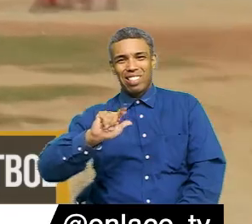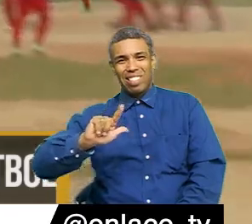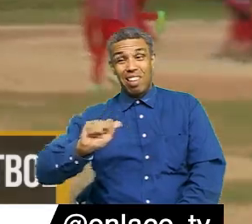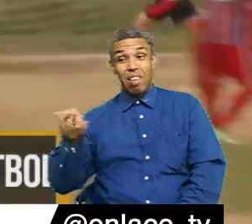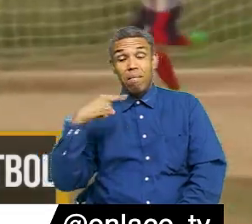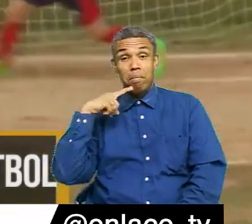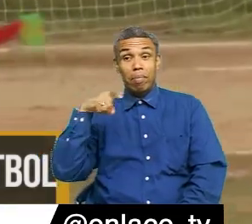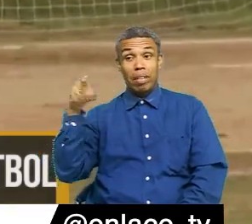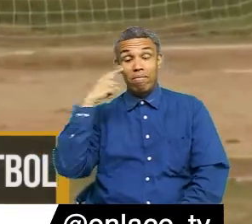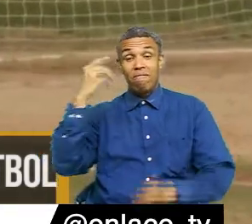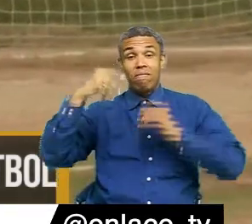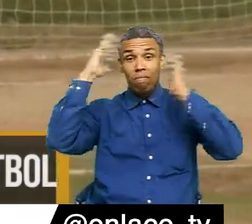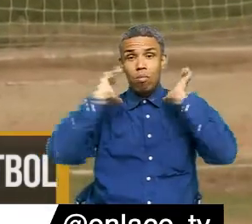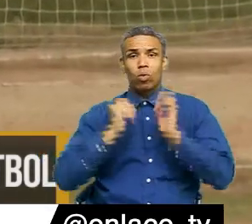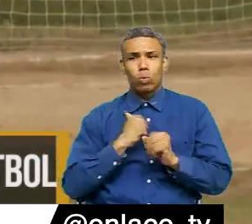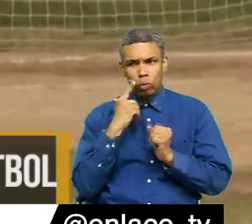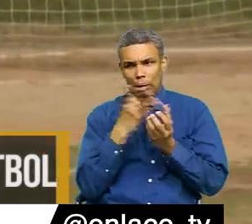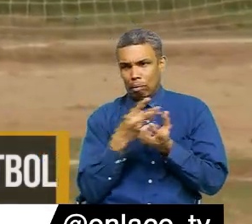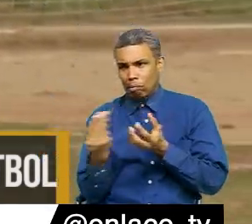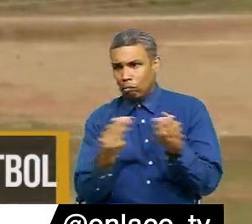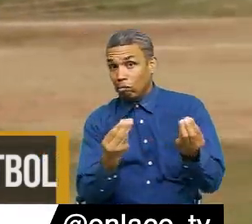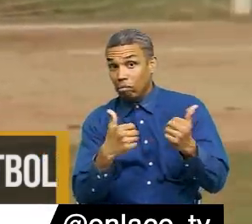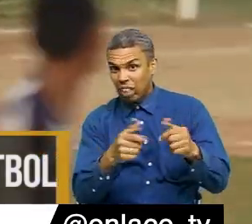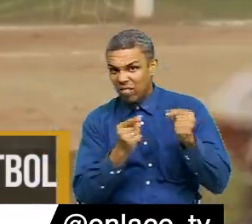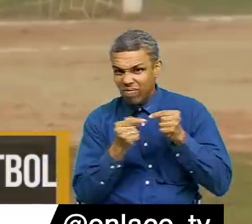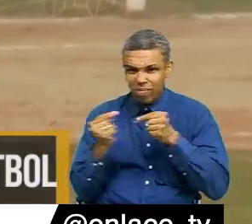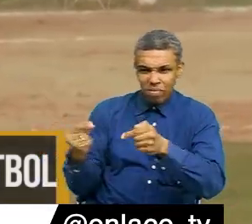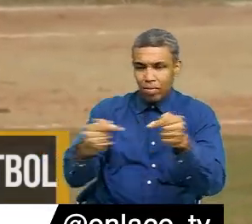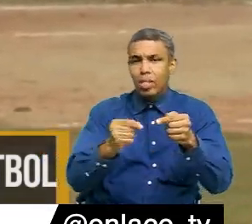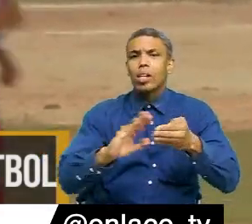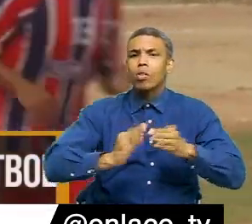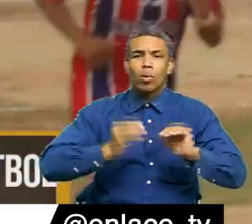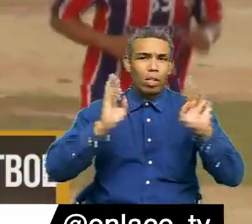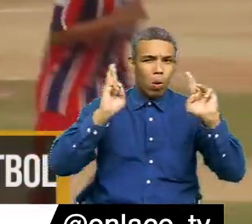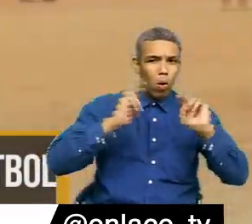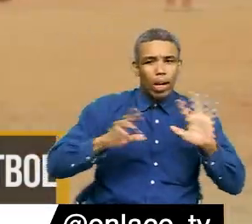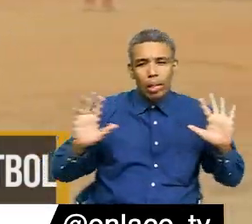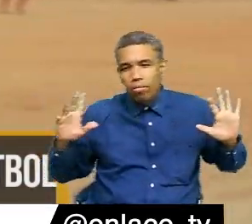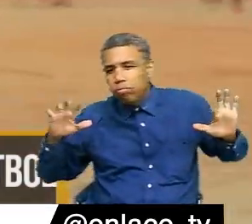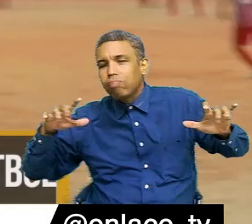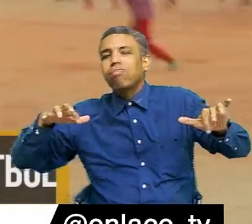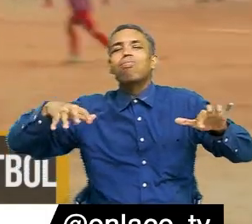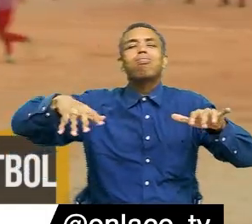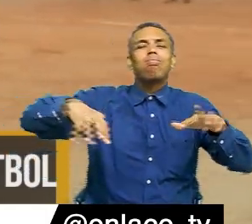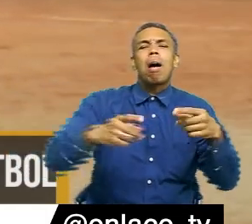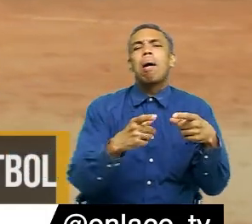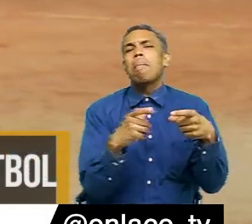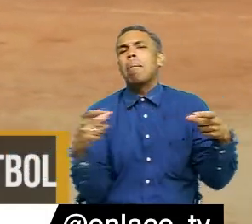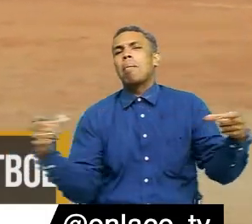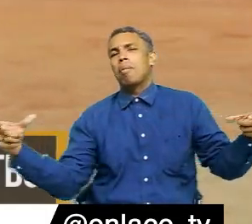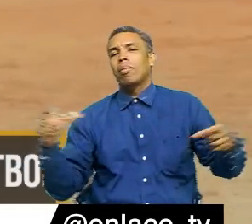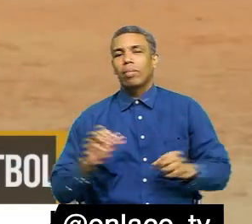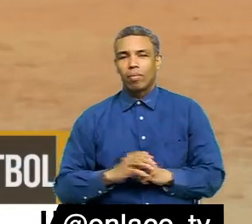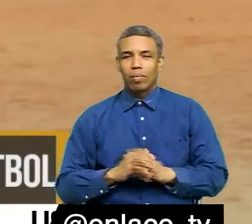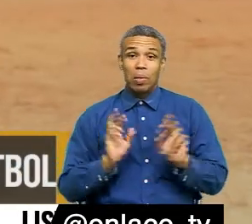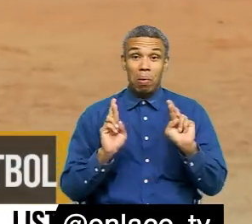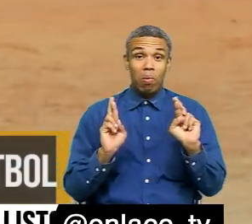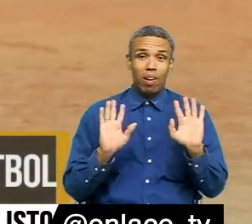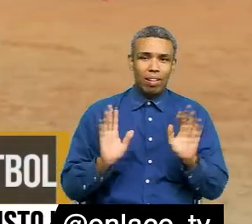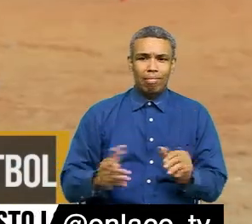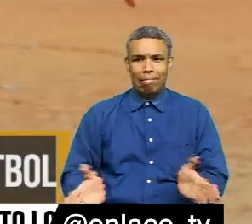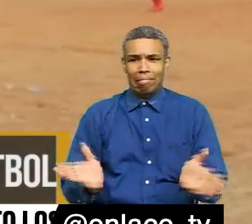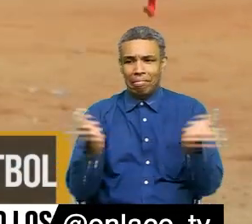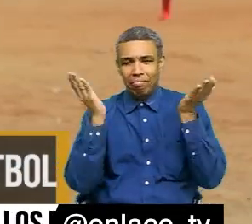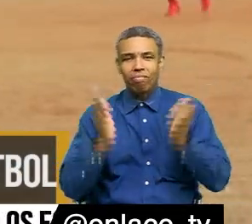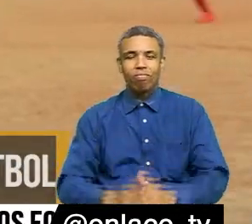Organizadores de este hexagonal esperan el apoyo y el acompañamiento de los barranqueños en los partidos donde se esperan nazcan las nuevas figuras de este deporte